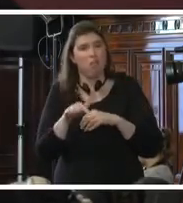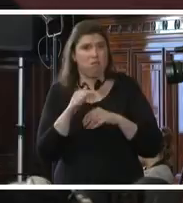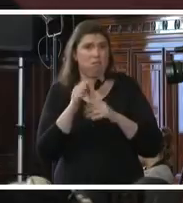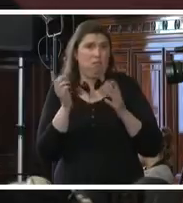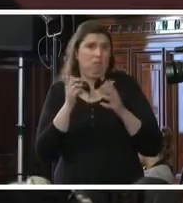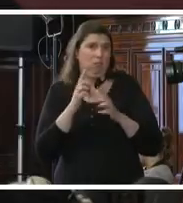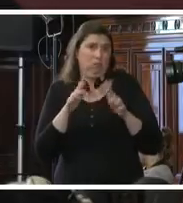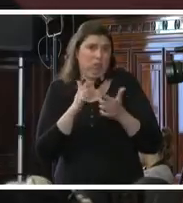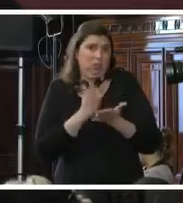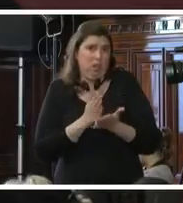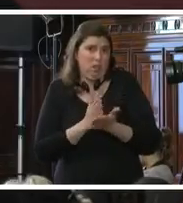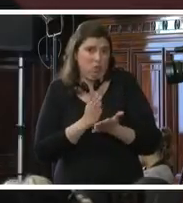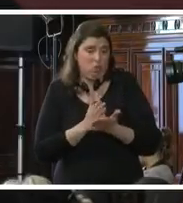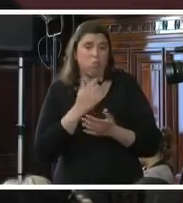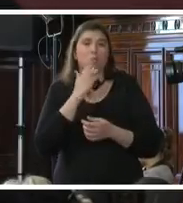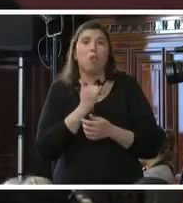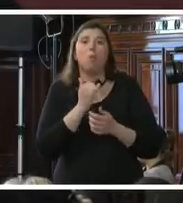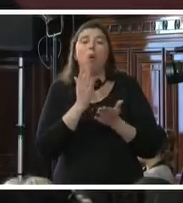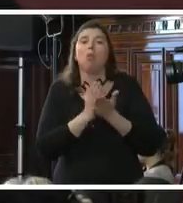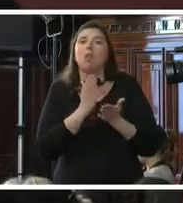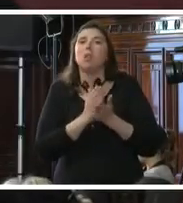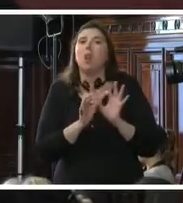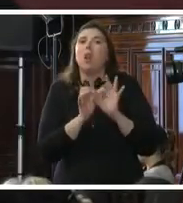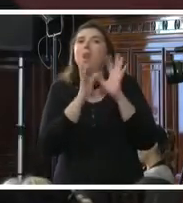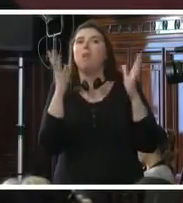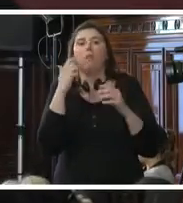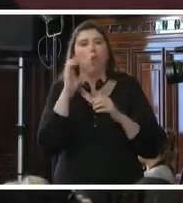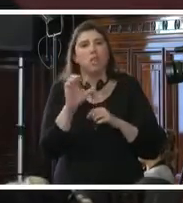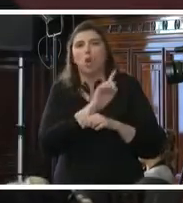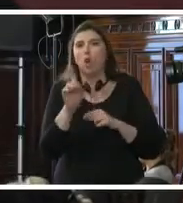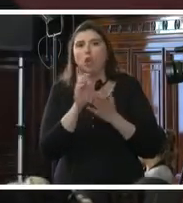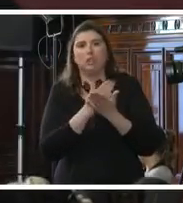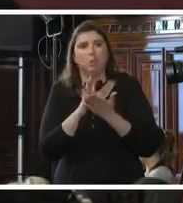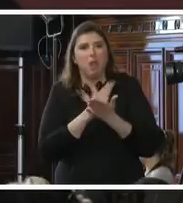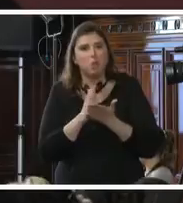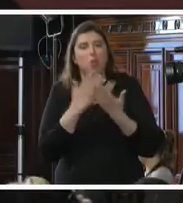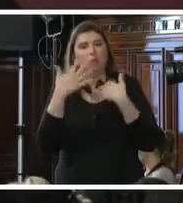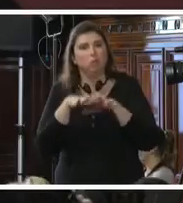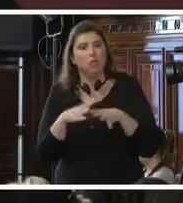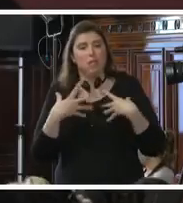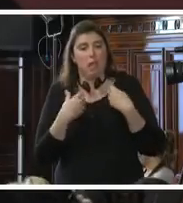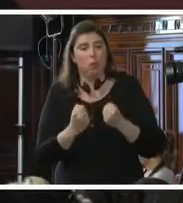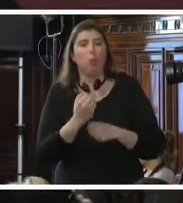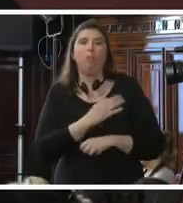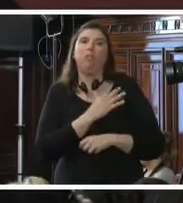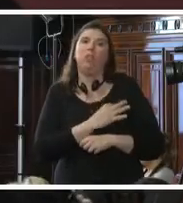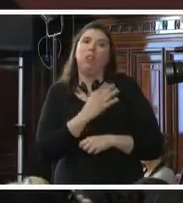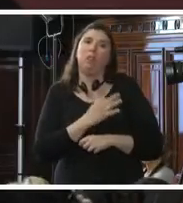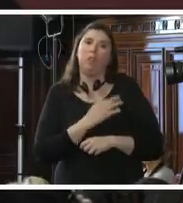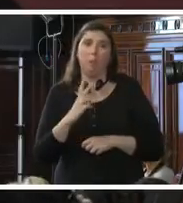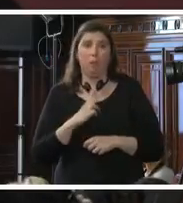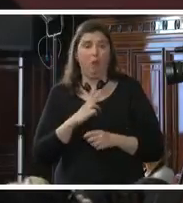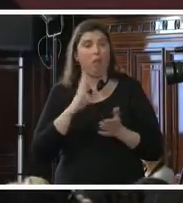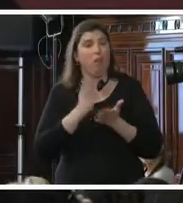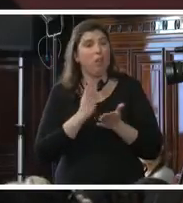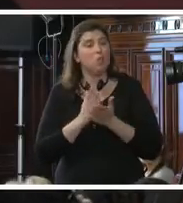vulnerados. Por ejemplo, el derecho a la vida libre de violencia, a la no discriminación, a la integridad, la salud, la vida privada, el derecho